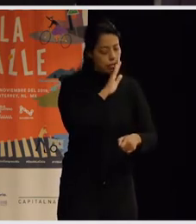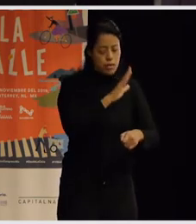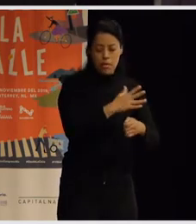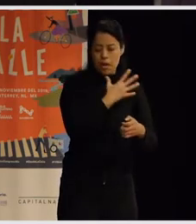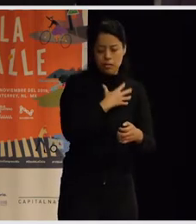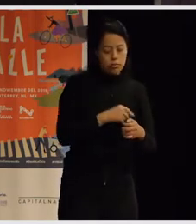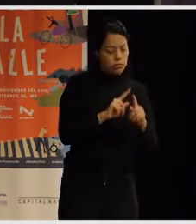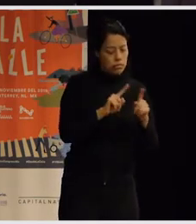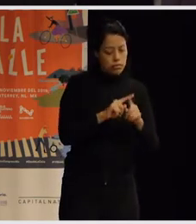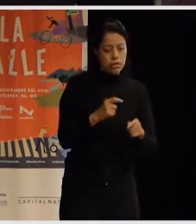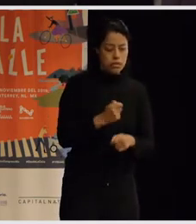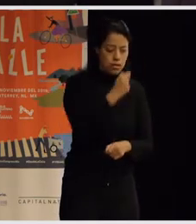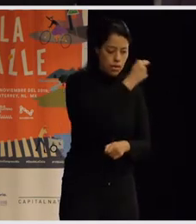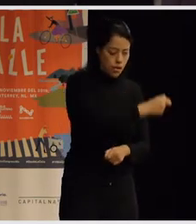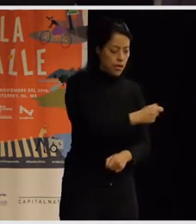esposo